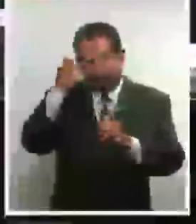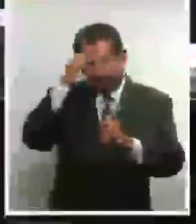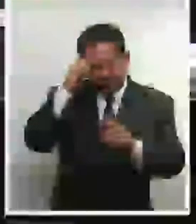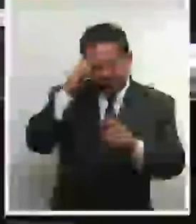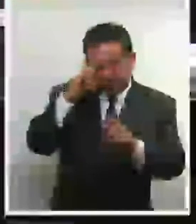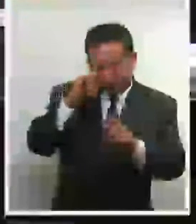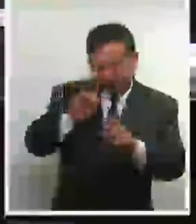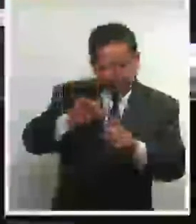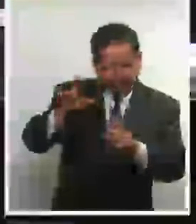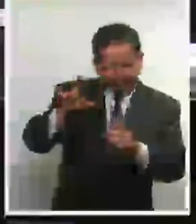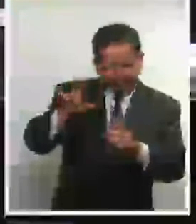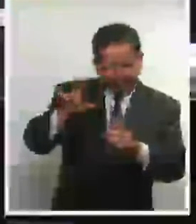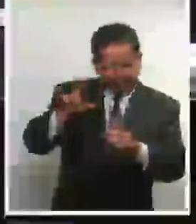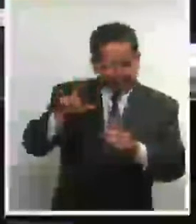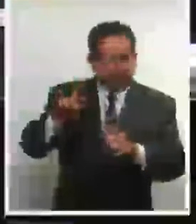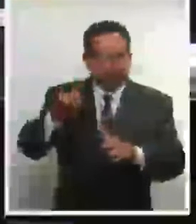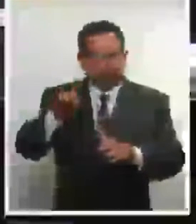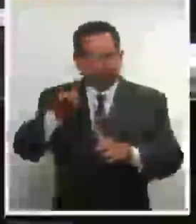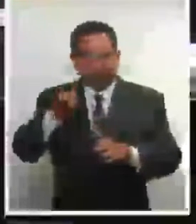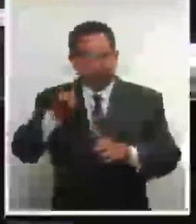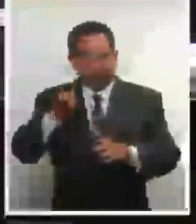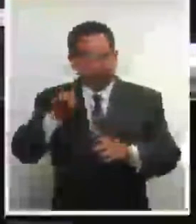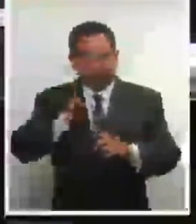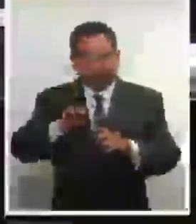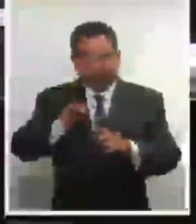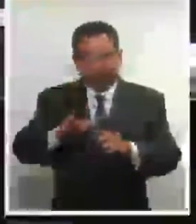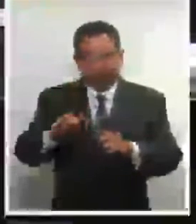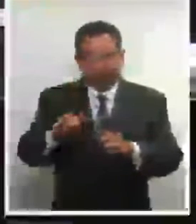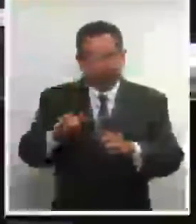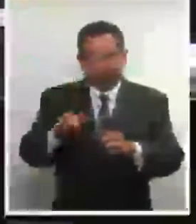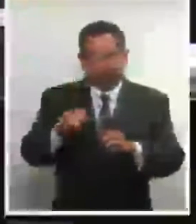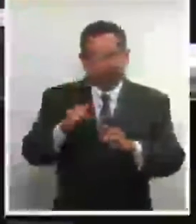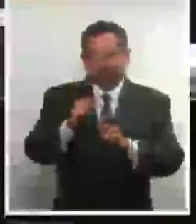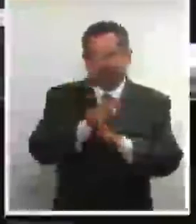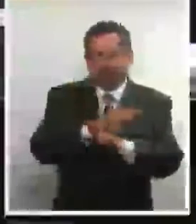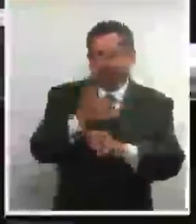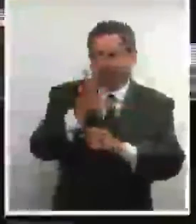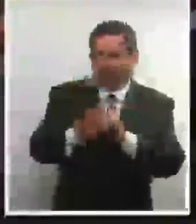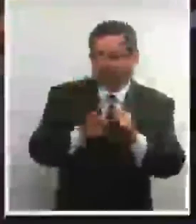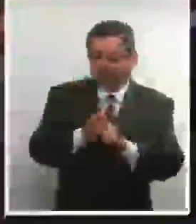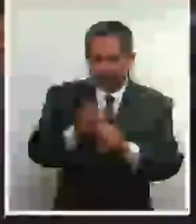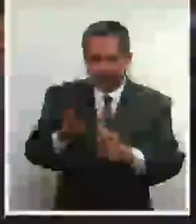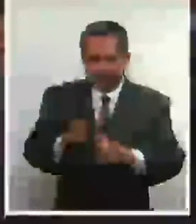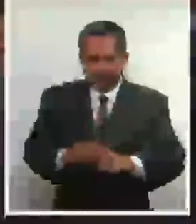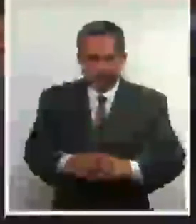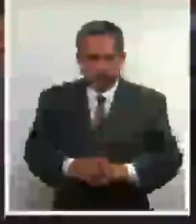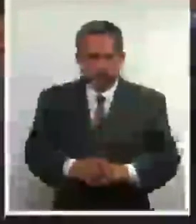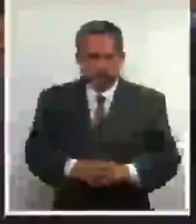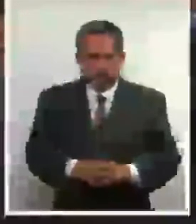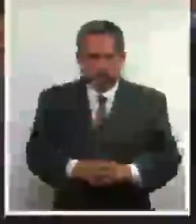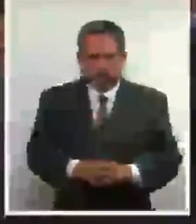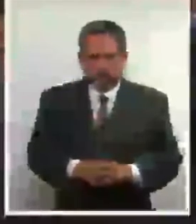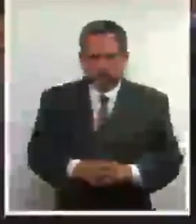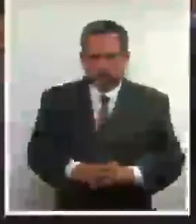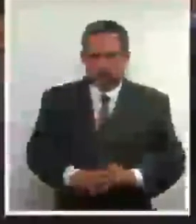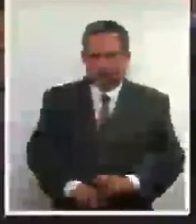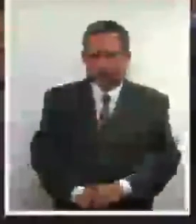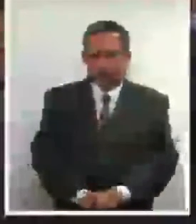experiencia profesional, de antigüedad, con una antigüedad mínimo de 5 años.